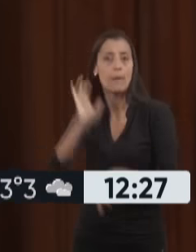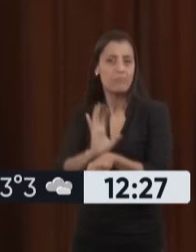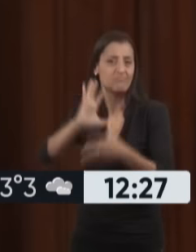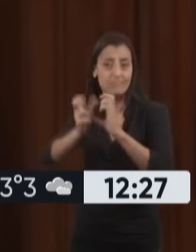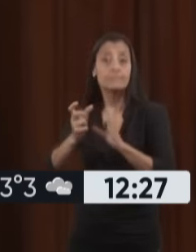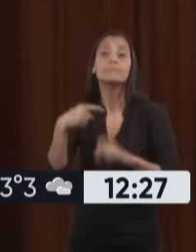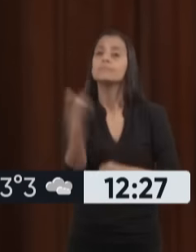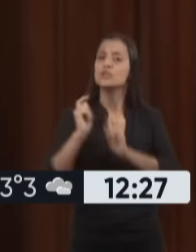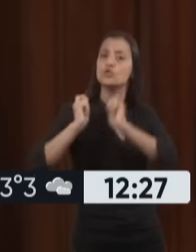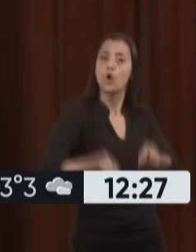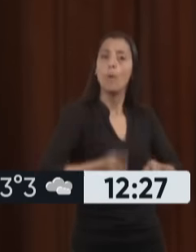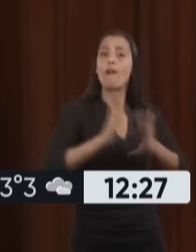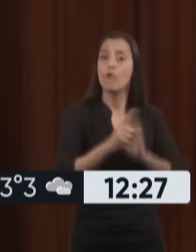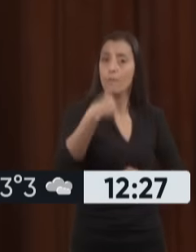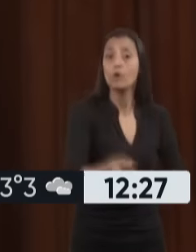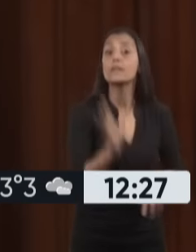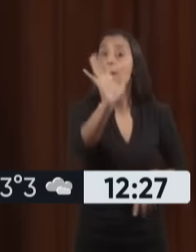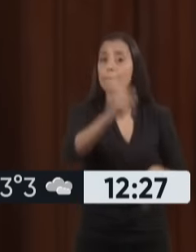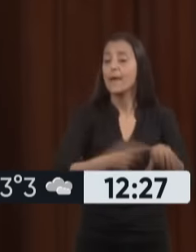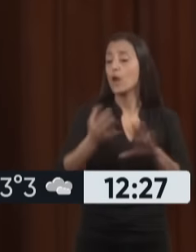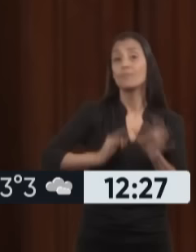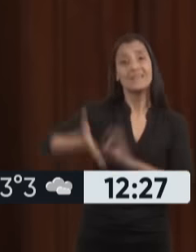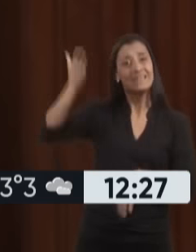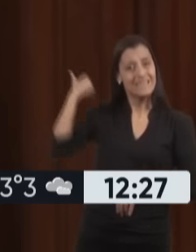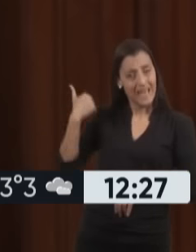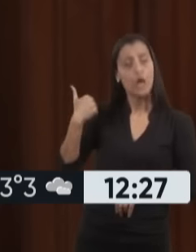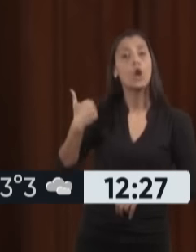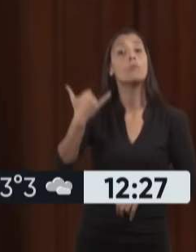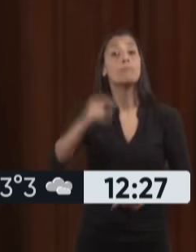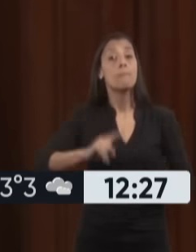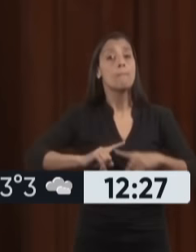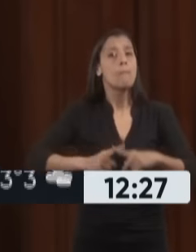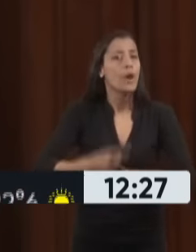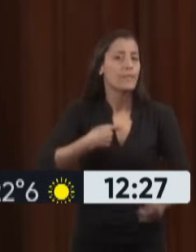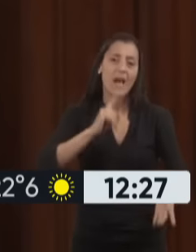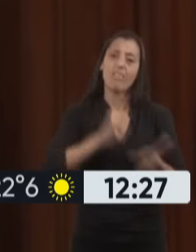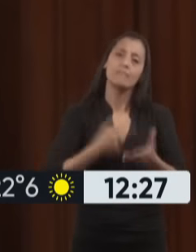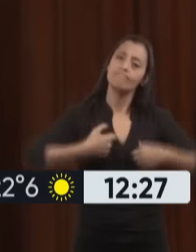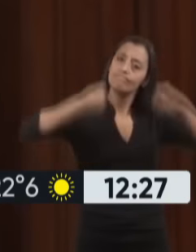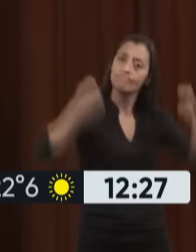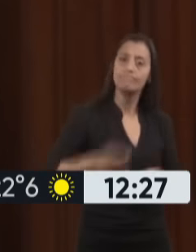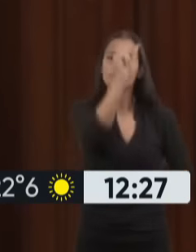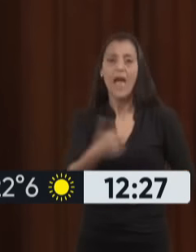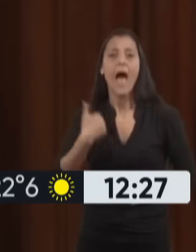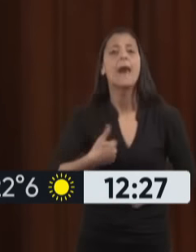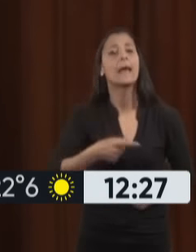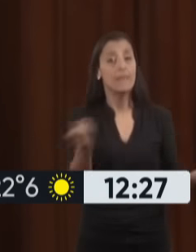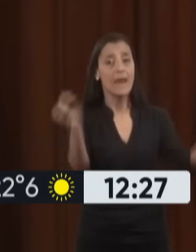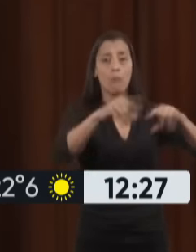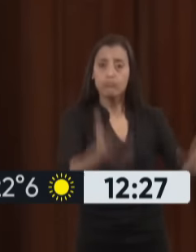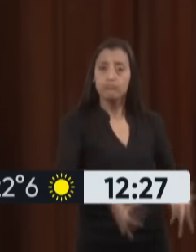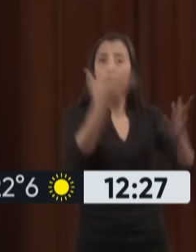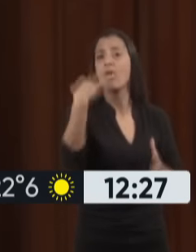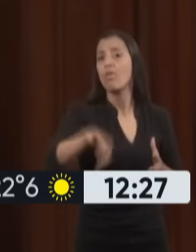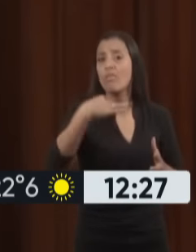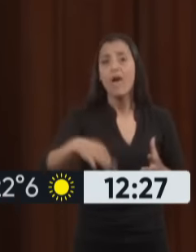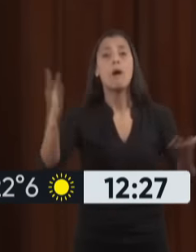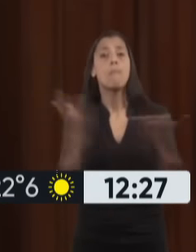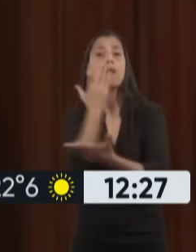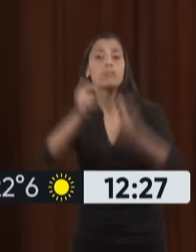Pero en algún momento, promediando la mitad del siglo pasado, la política decidió que para que el país se desarrollara se tenía que producir todo